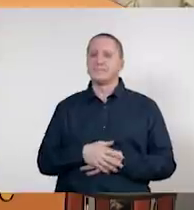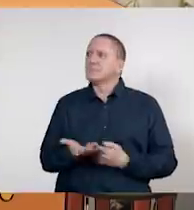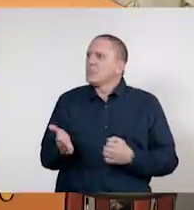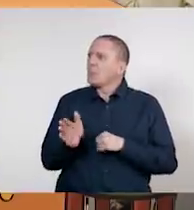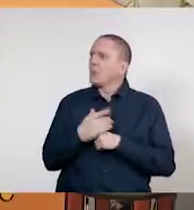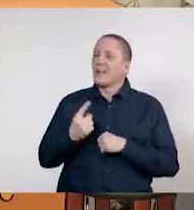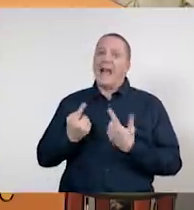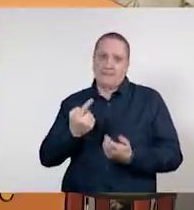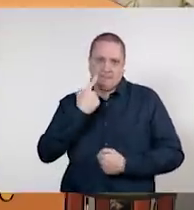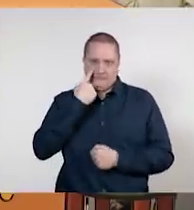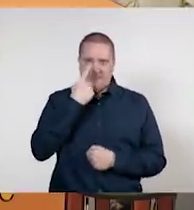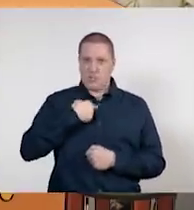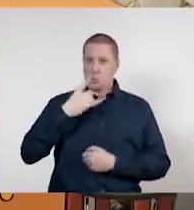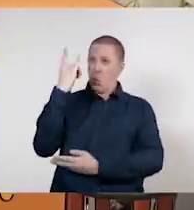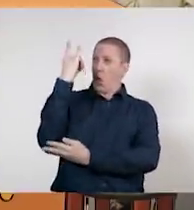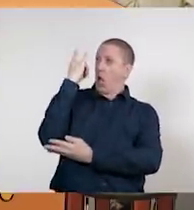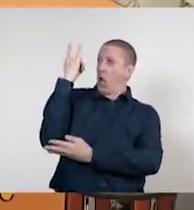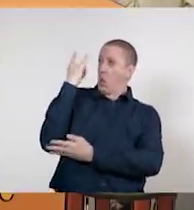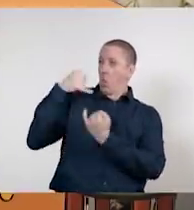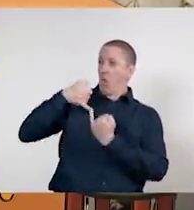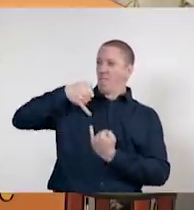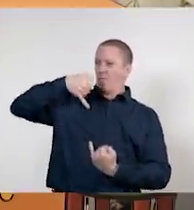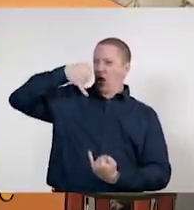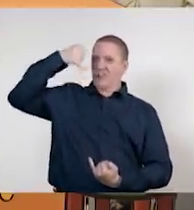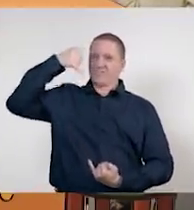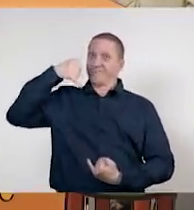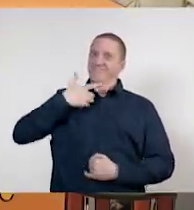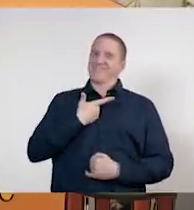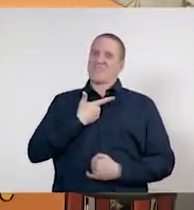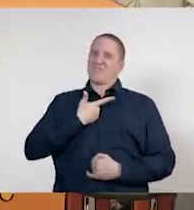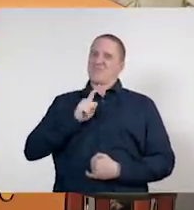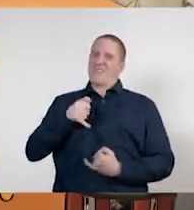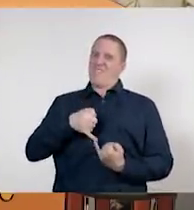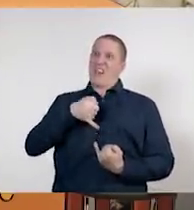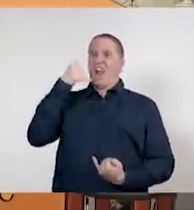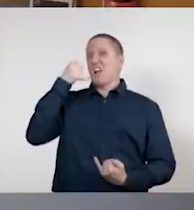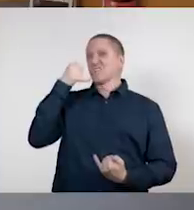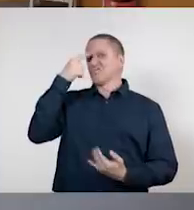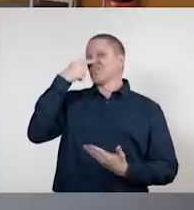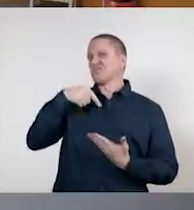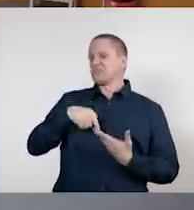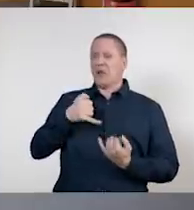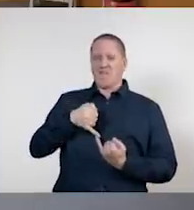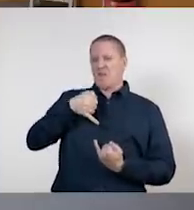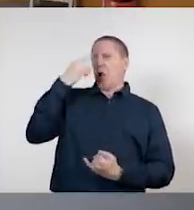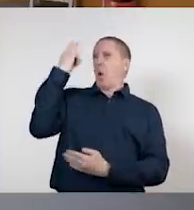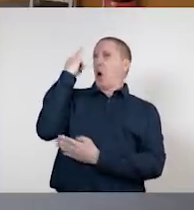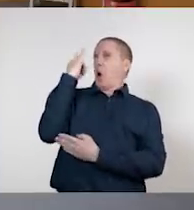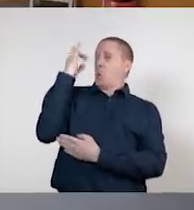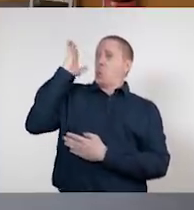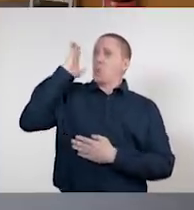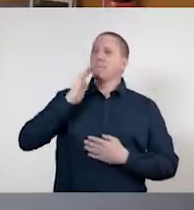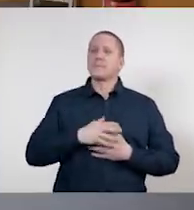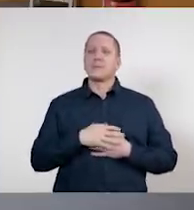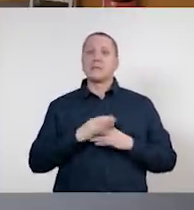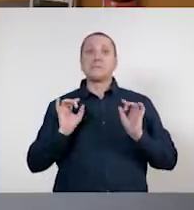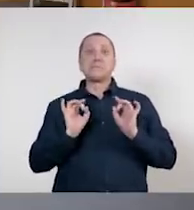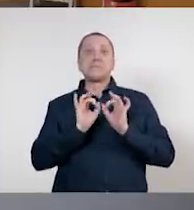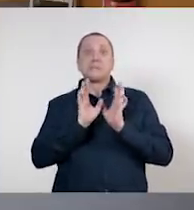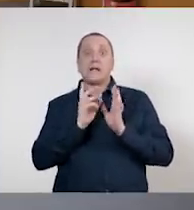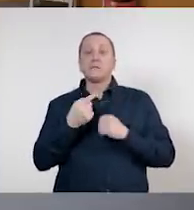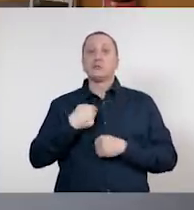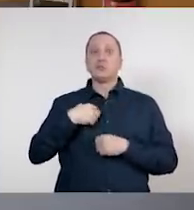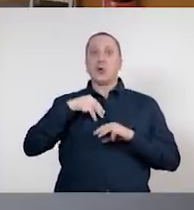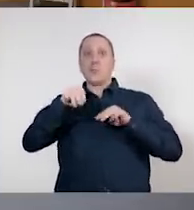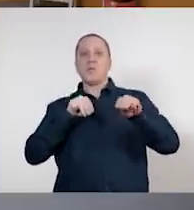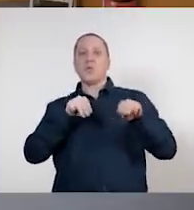es que, fíjense, estaba yo así alto, alto, alto, flaco, flaco. No le gustó estar flaco, yo creo. Y decía, estaba flaco y alto y grandote. Y yo dije,